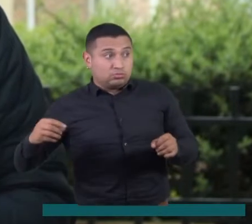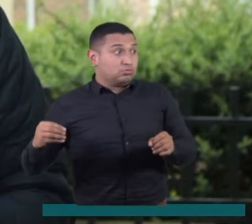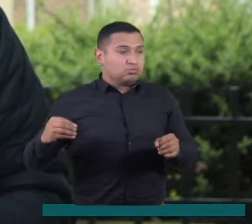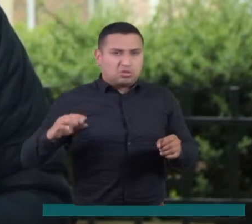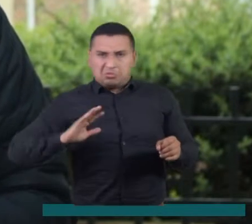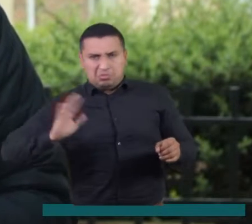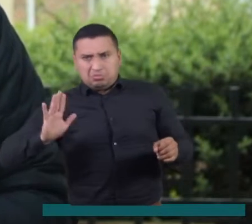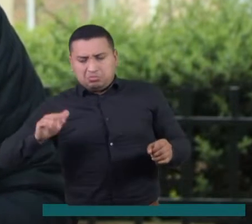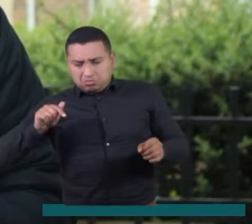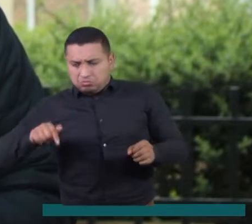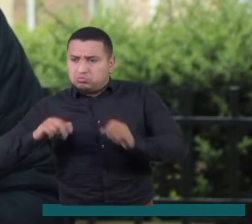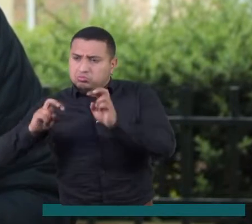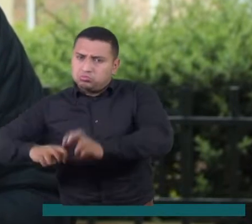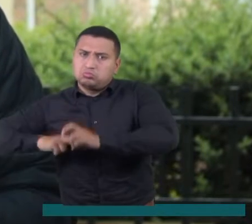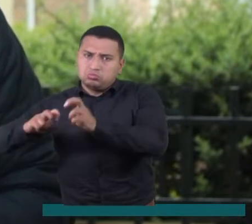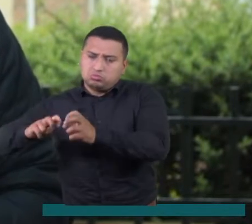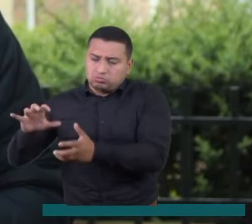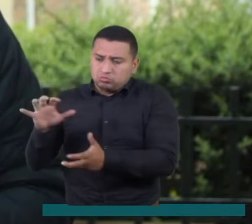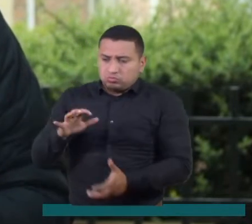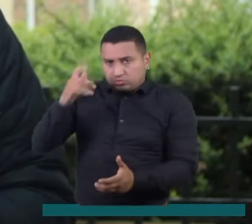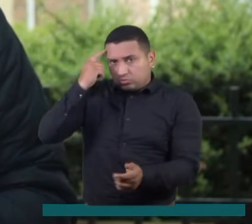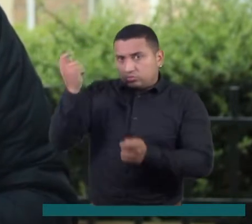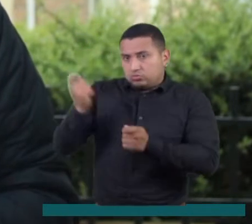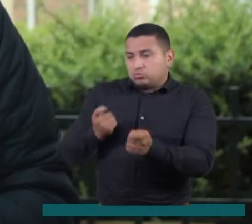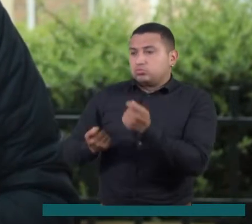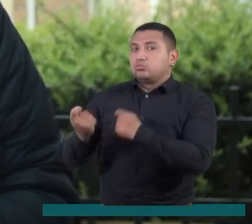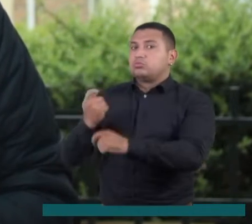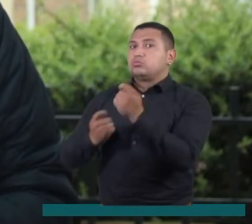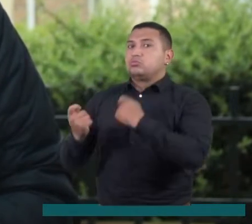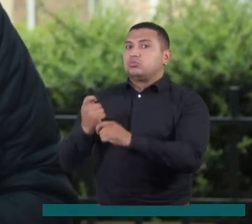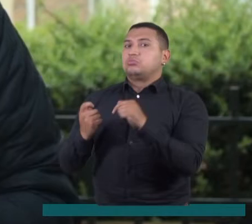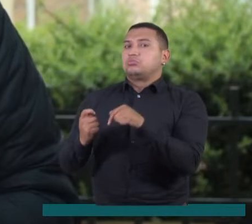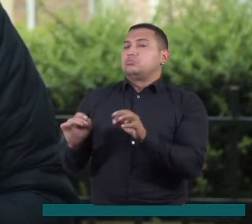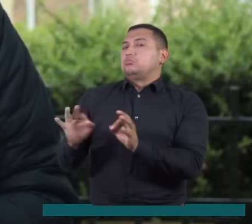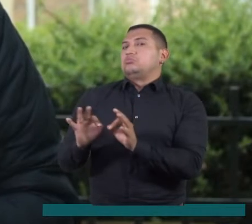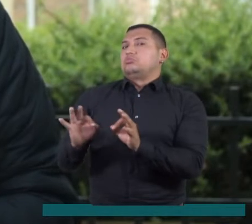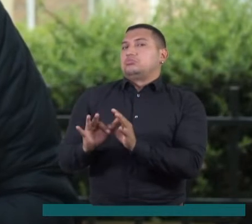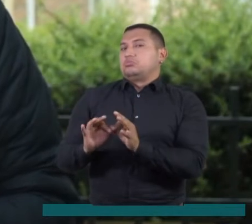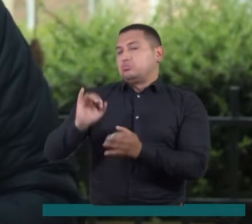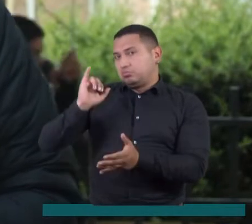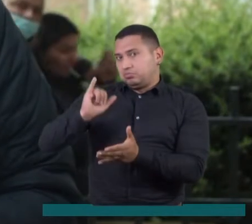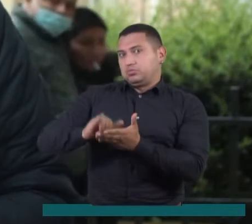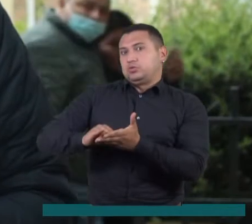posible salir adelante en el campo con una estrategia económica y